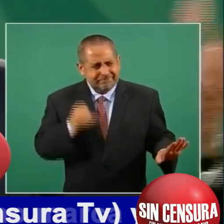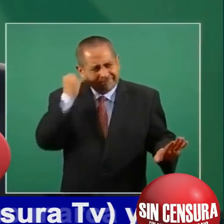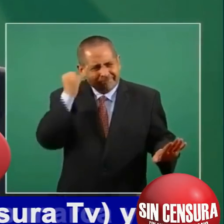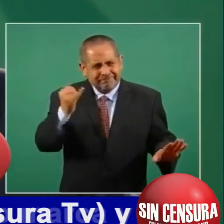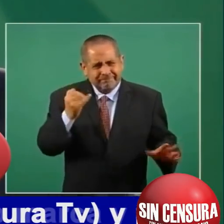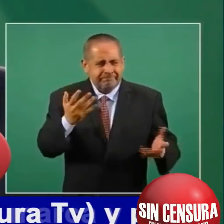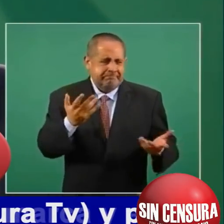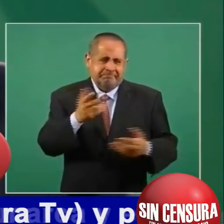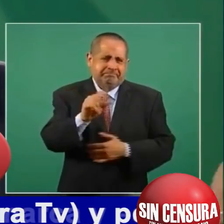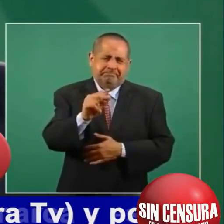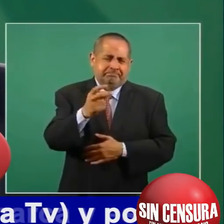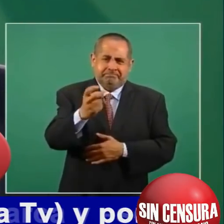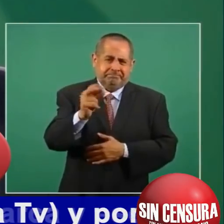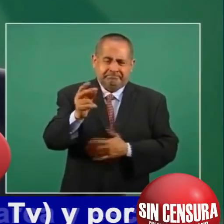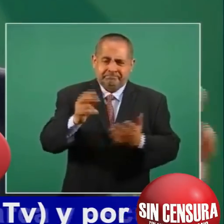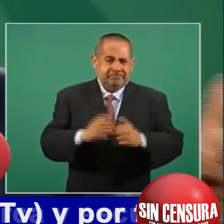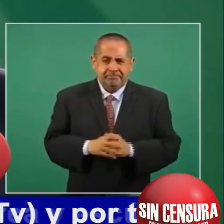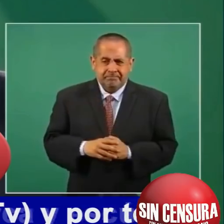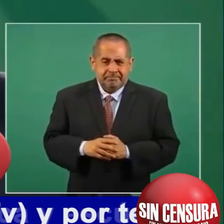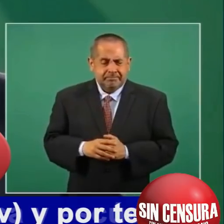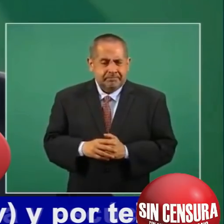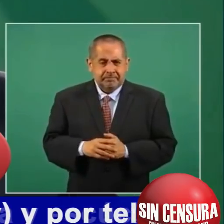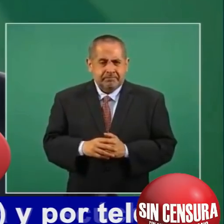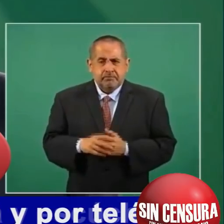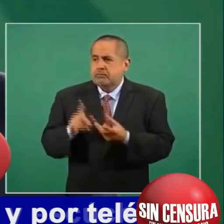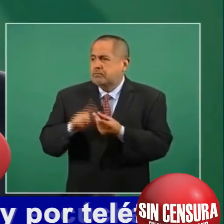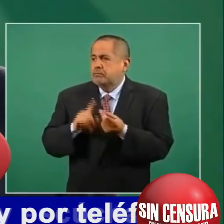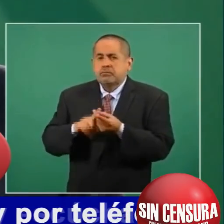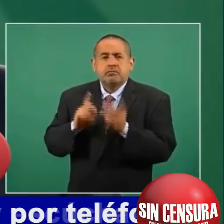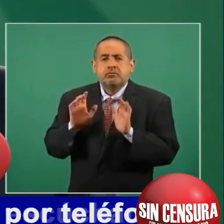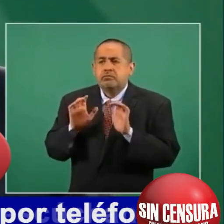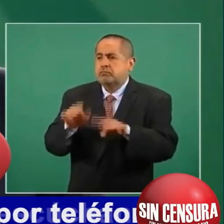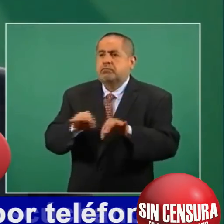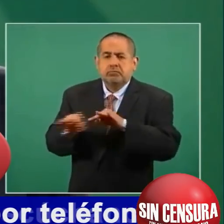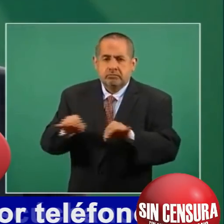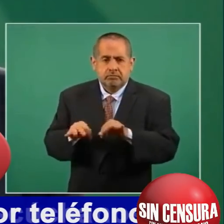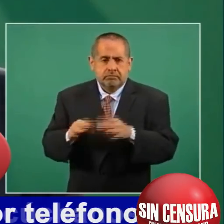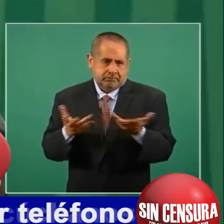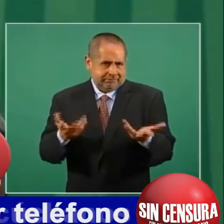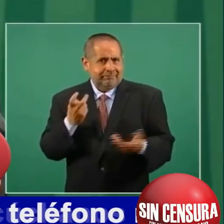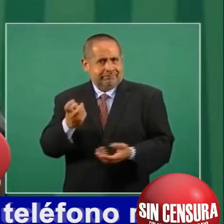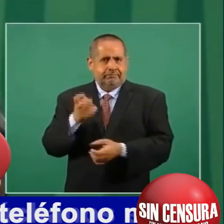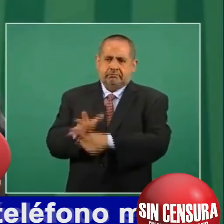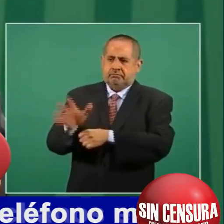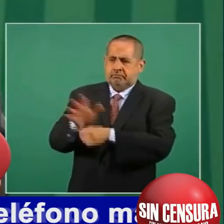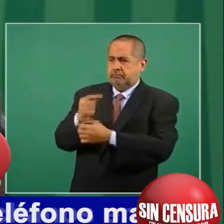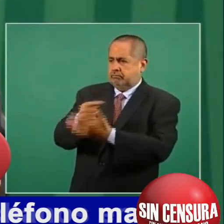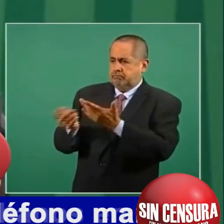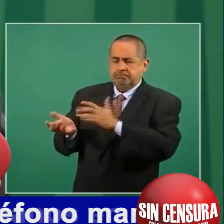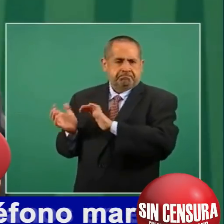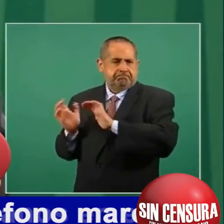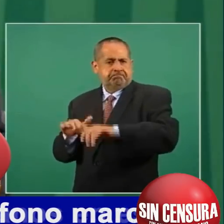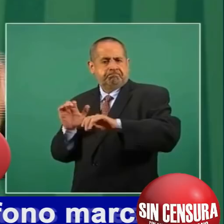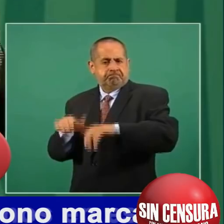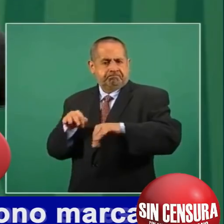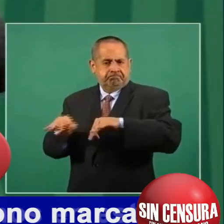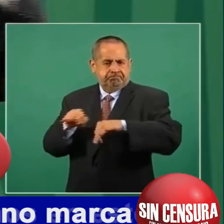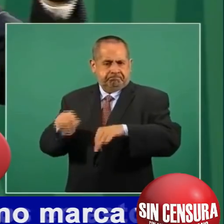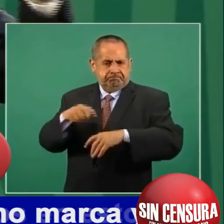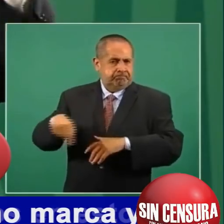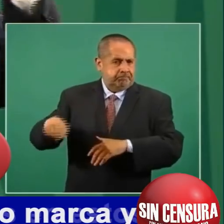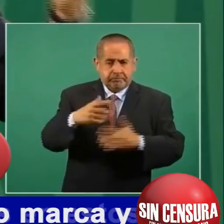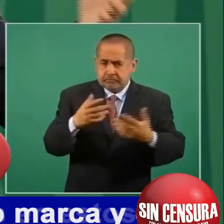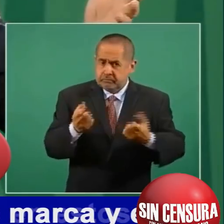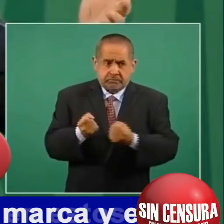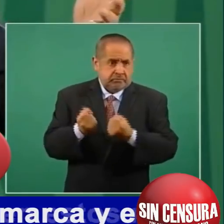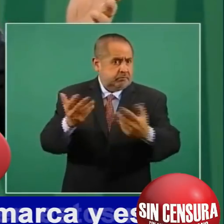pues no van a haber fuentes de empleo. ¿Cuánto